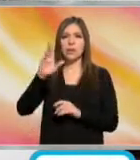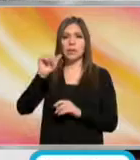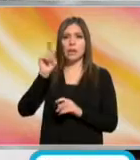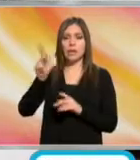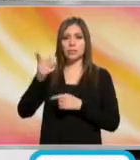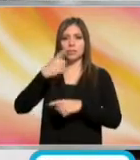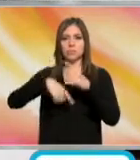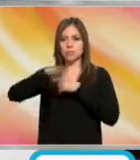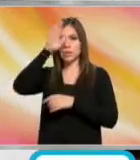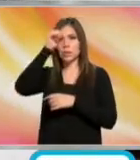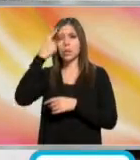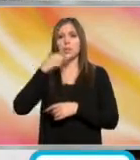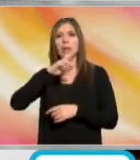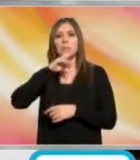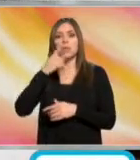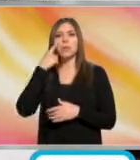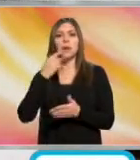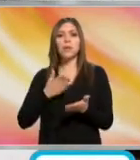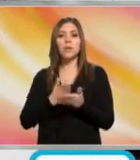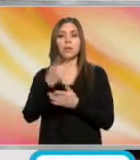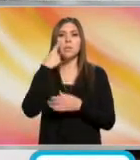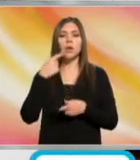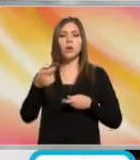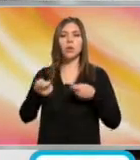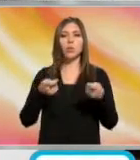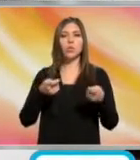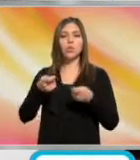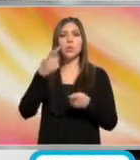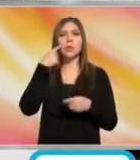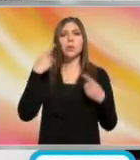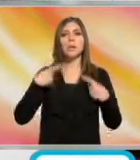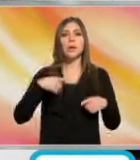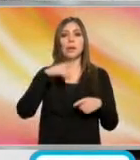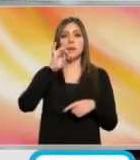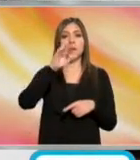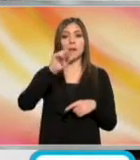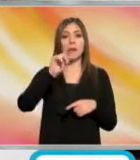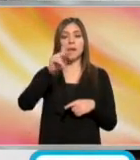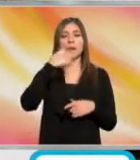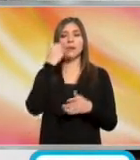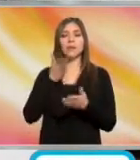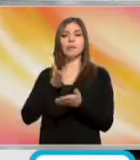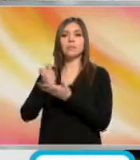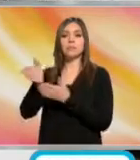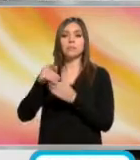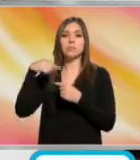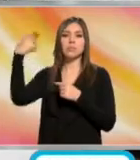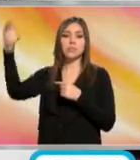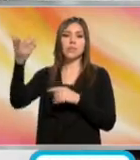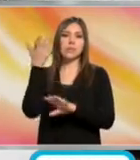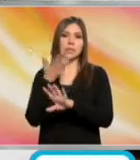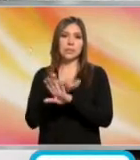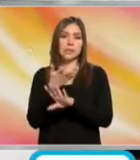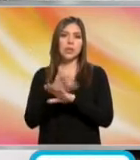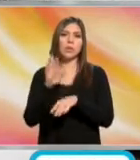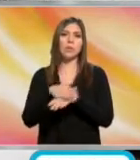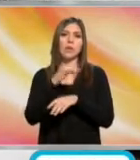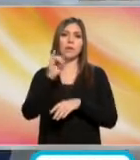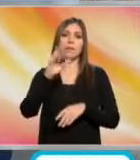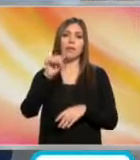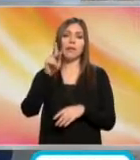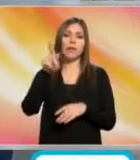bueno, tuviera mejores controles en los ciudadanos que viajan a Estados Unidos. Además de que, bueno, Irak es un socio